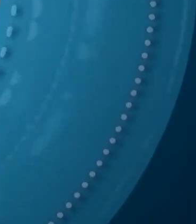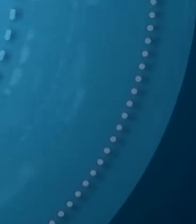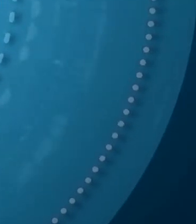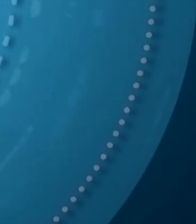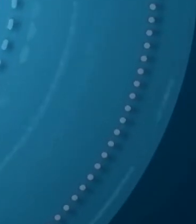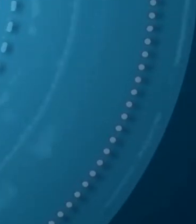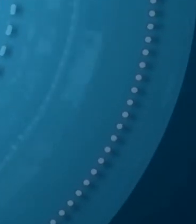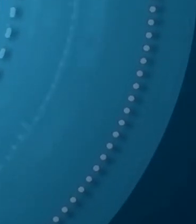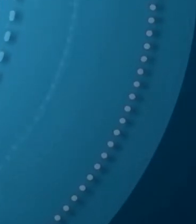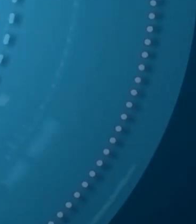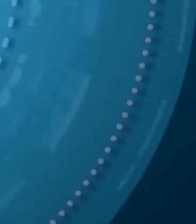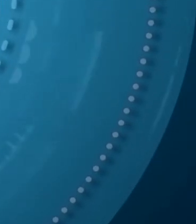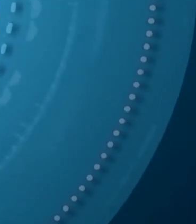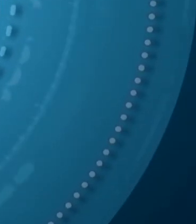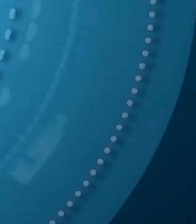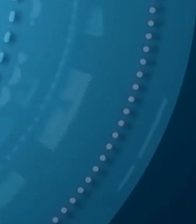¡Gracias! ¡Gracias! ¡Gracias!